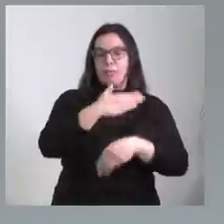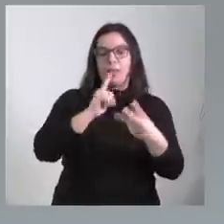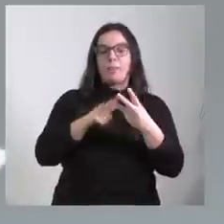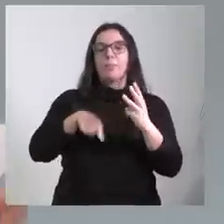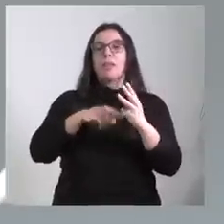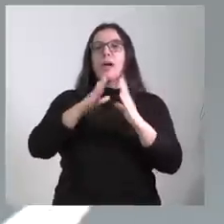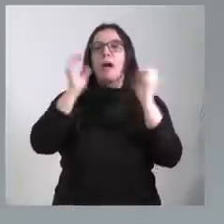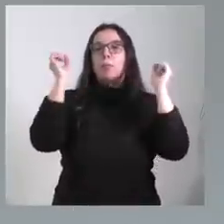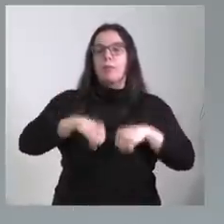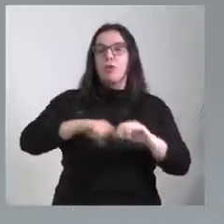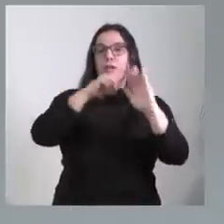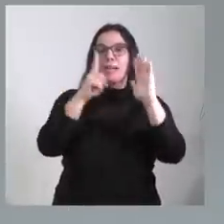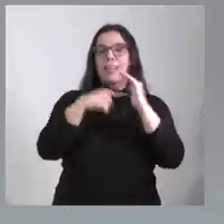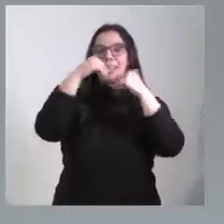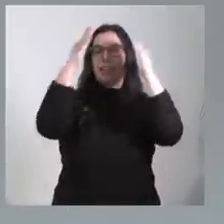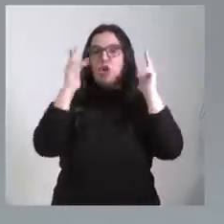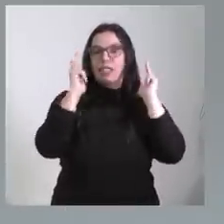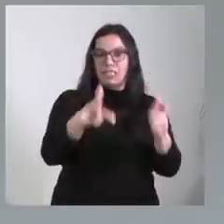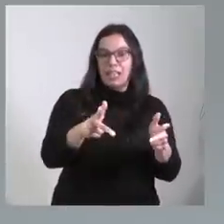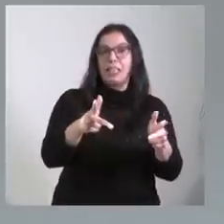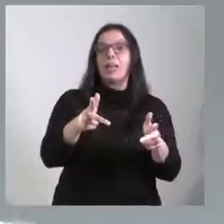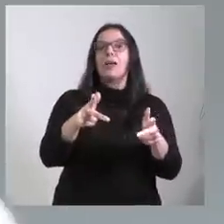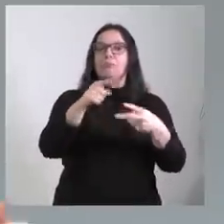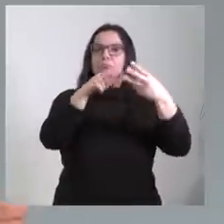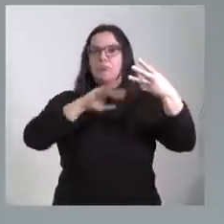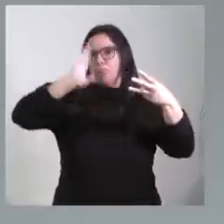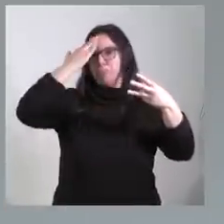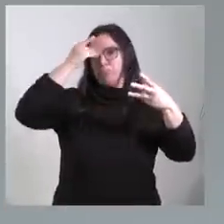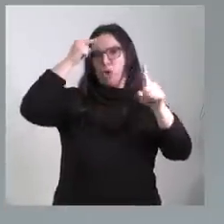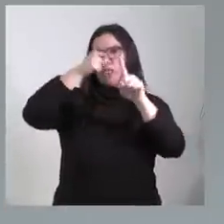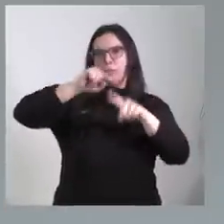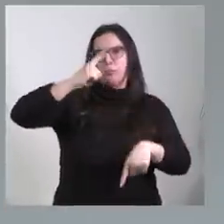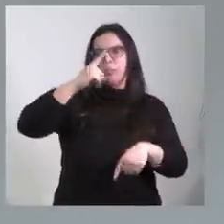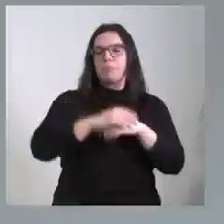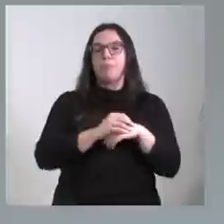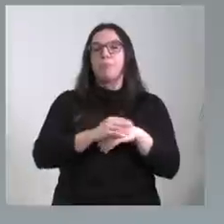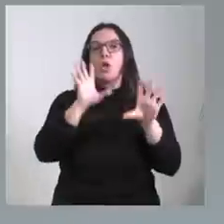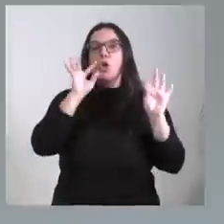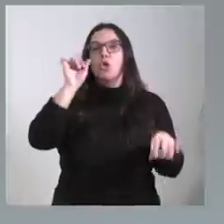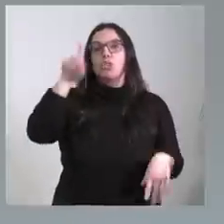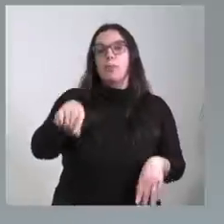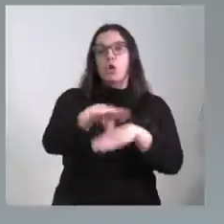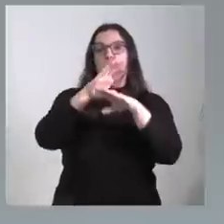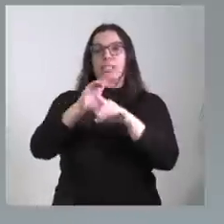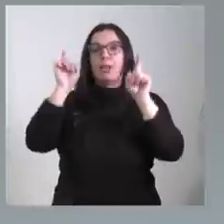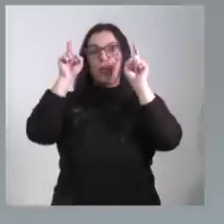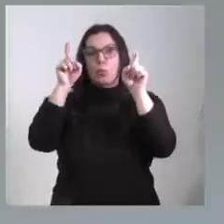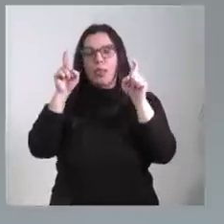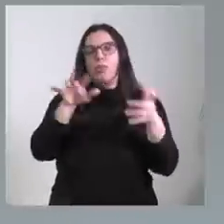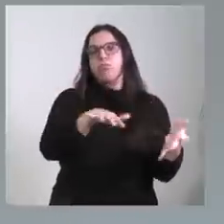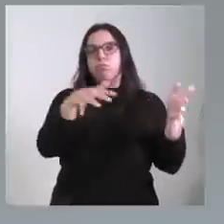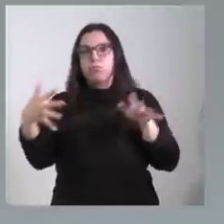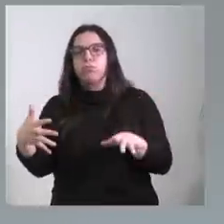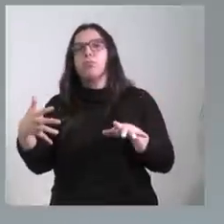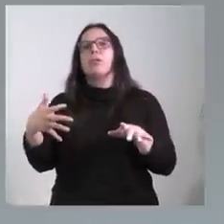aprobación de la ley de atención Residencial constituyen algunos de sus principales objetivos lógicamente en el caso de la consejería de Educación la implantación